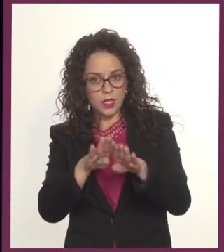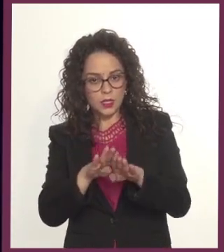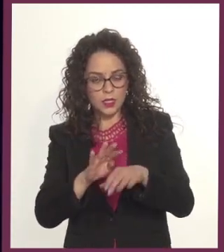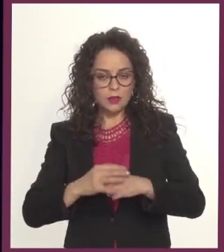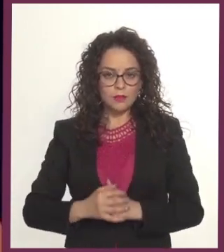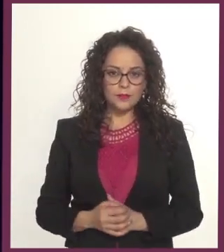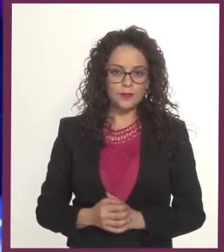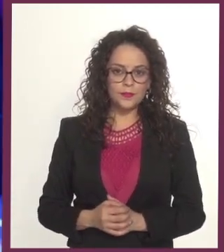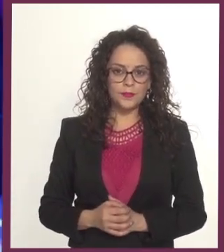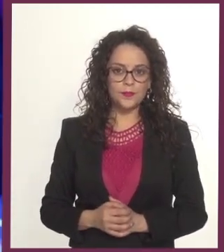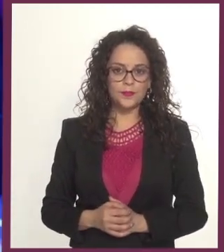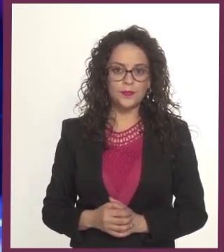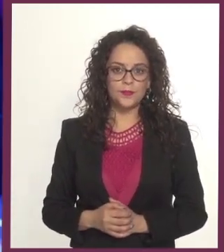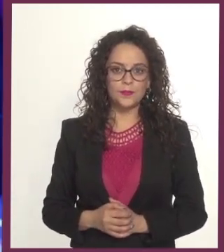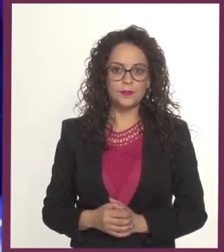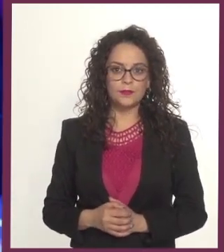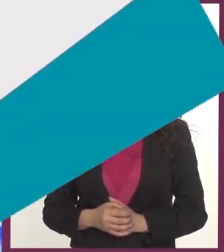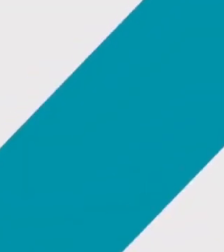@jovenesencasa.